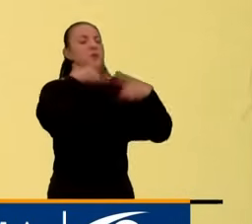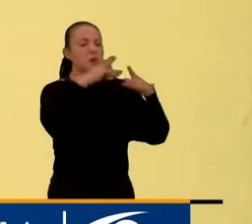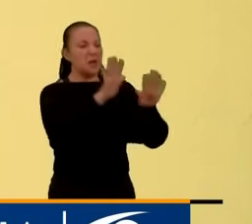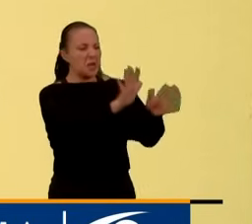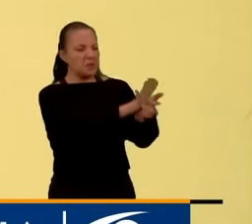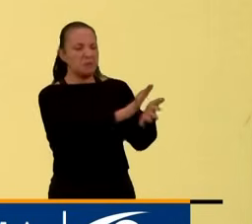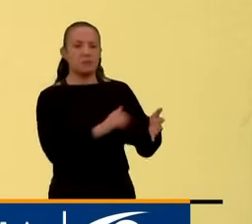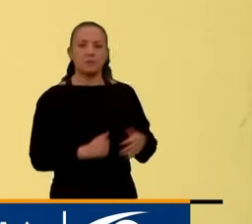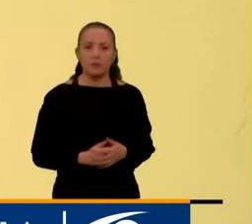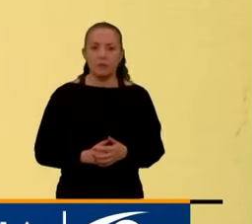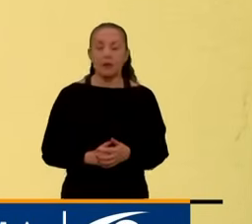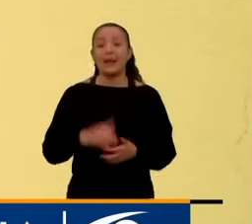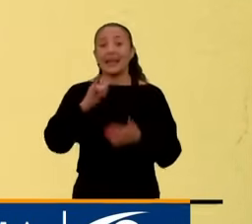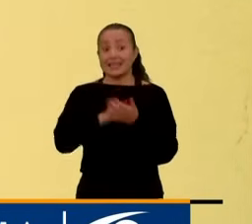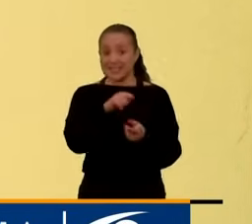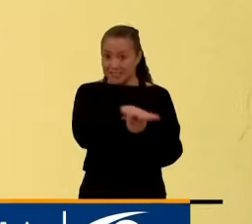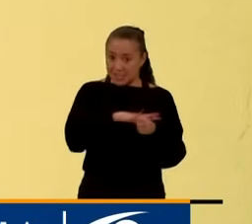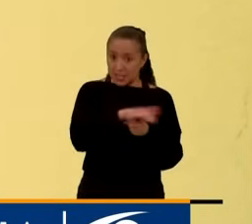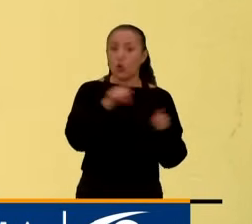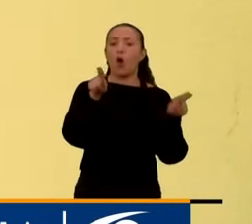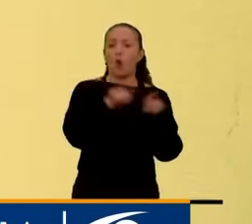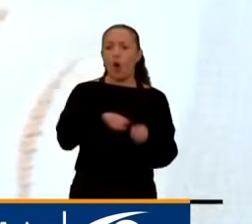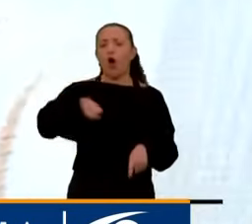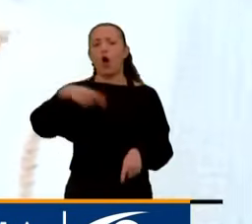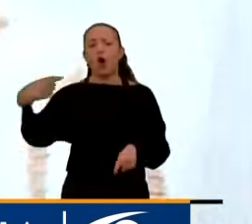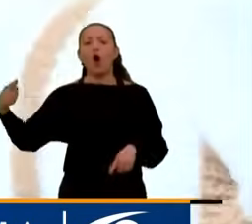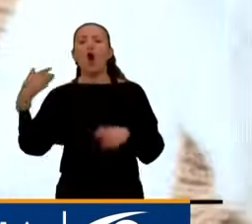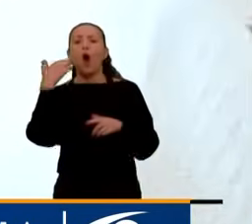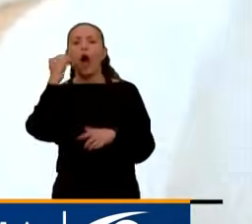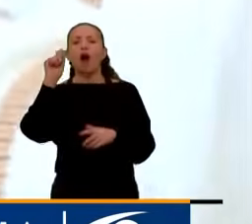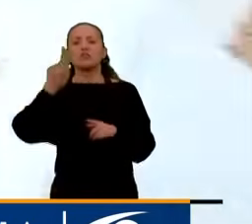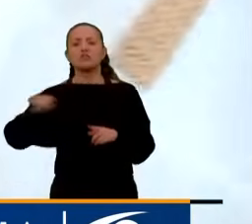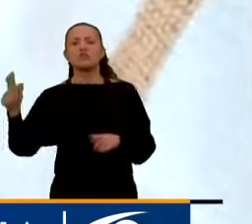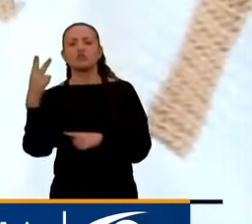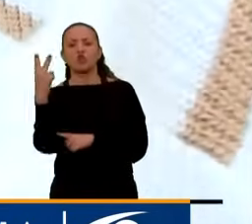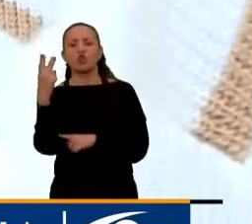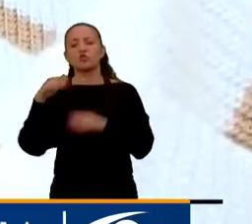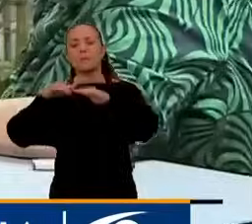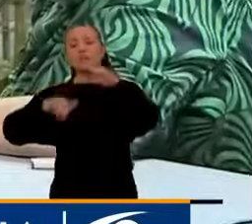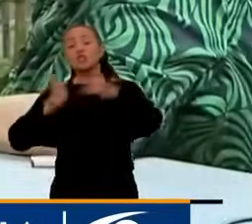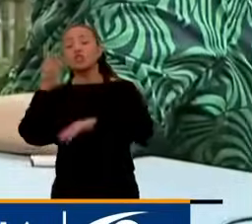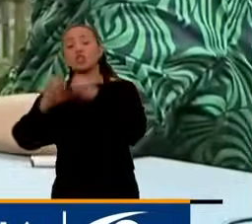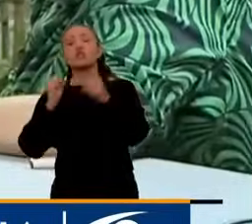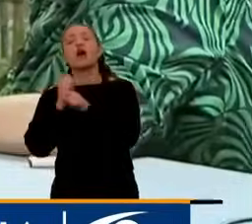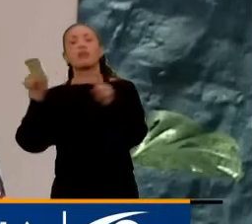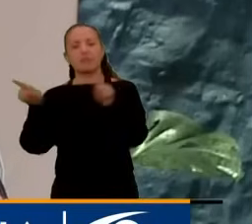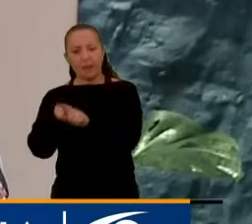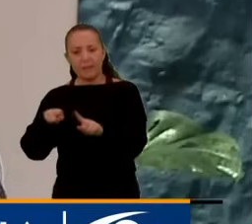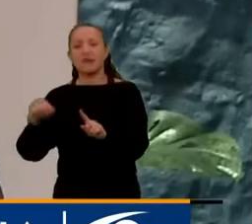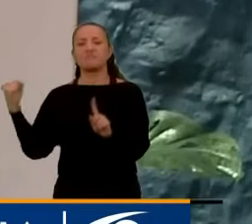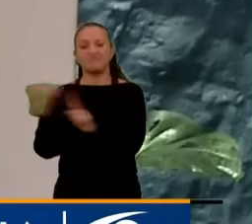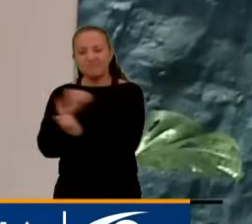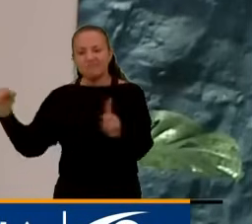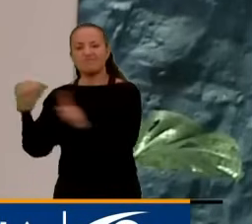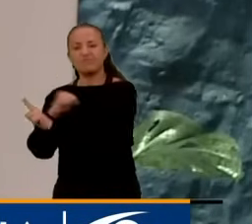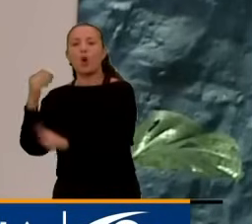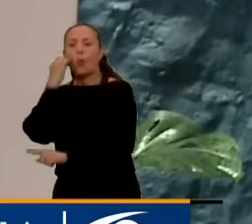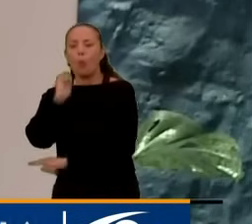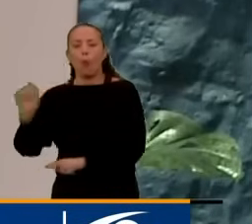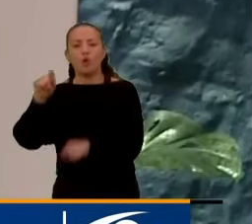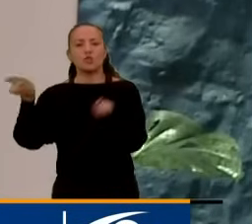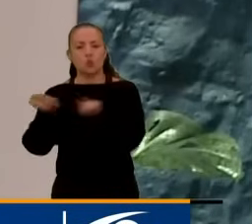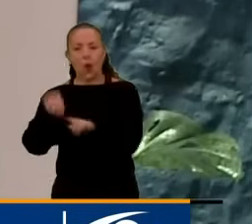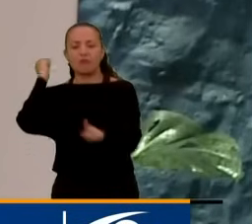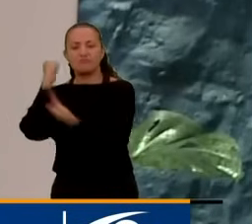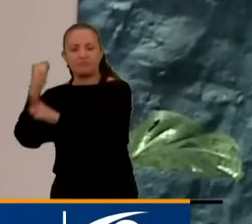8 mujeres más, 2 de ellas menores de edad, han sido víctimas de feminicidio en Santander. Es fundamental dar a conocer estos